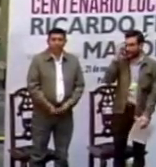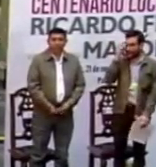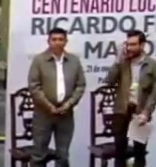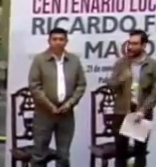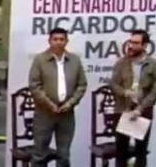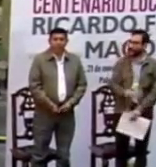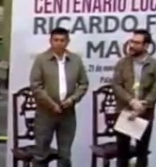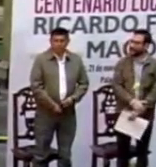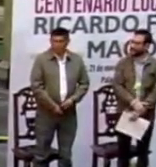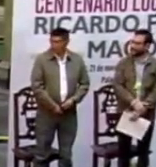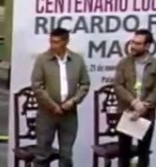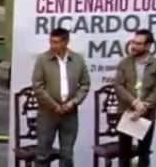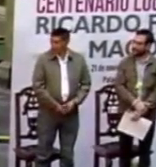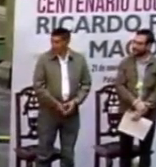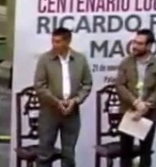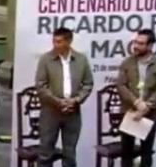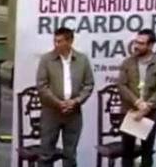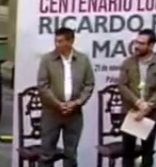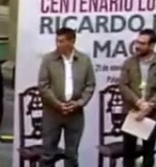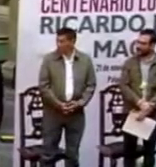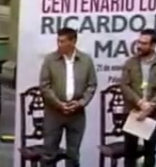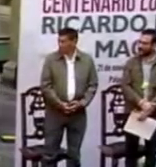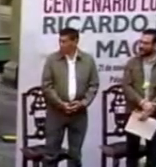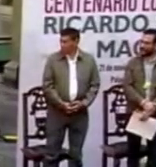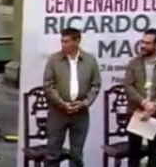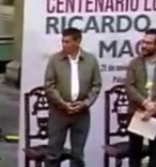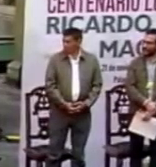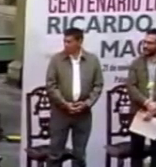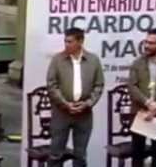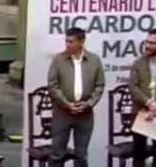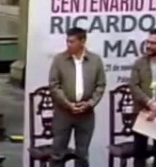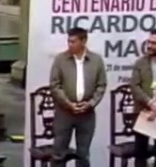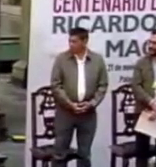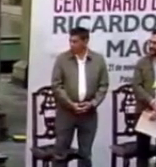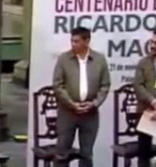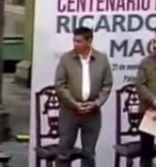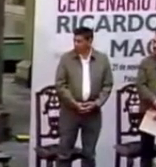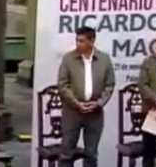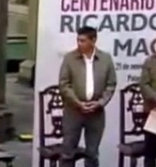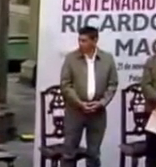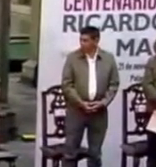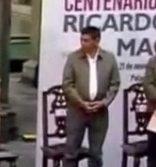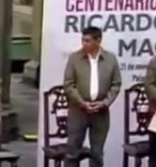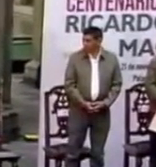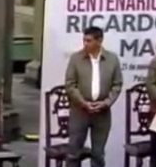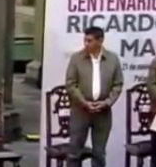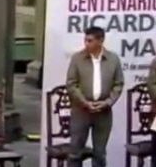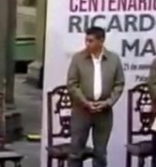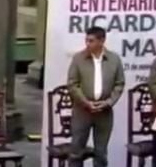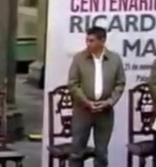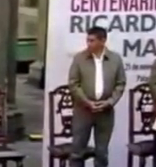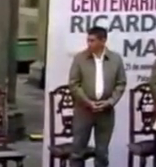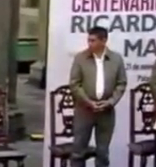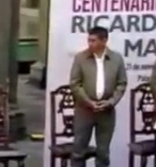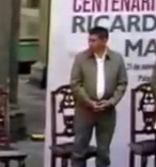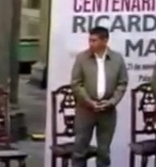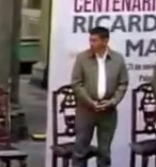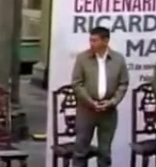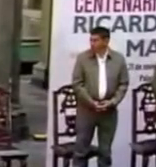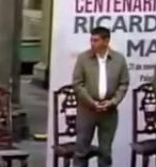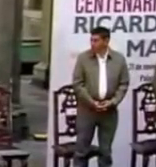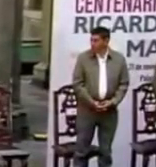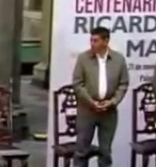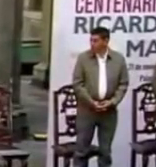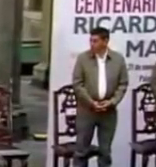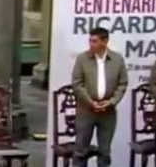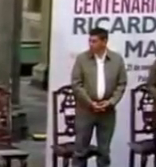Escuchemos el mensaje que dirige el presidente de los Estados Unidos mexicanos, licenciado Andrés Manuel López Obrador, con